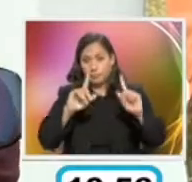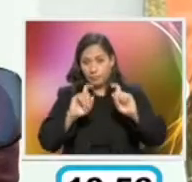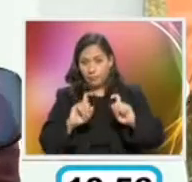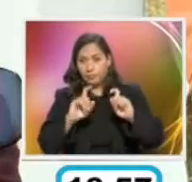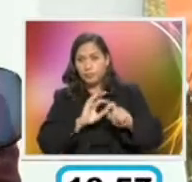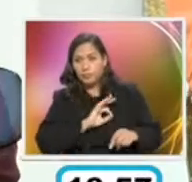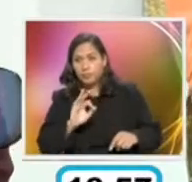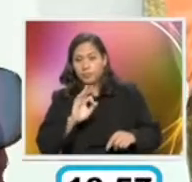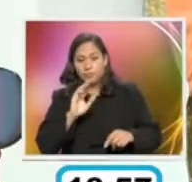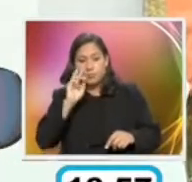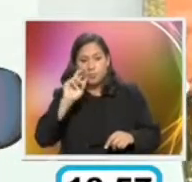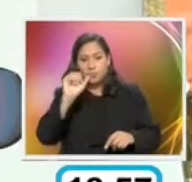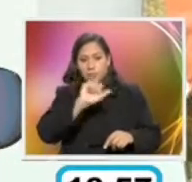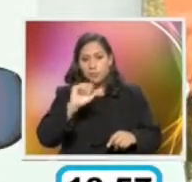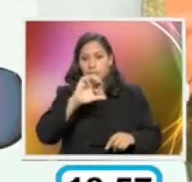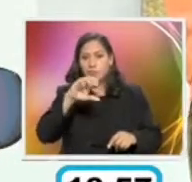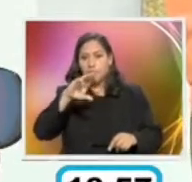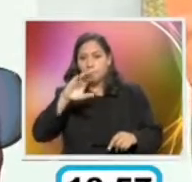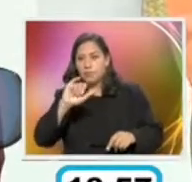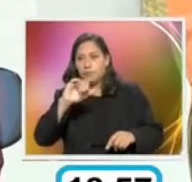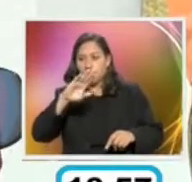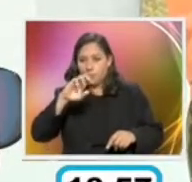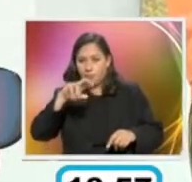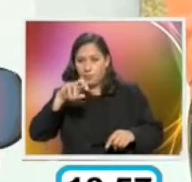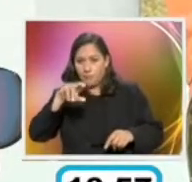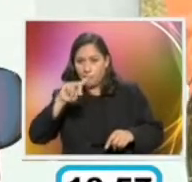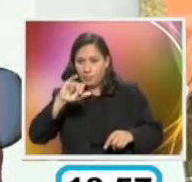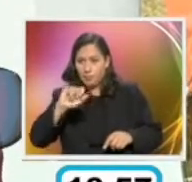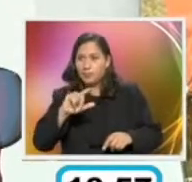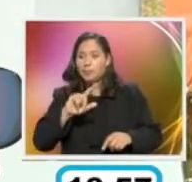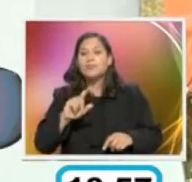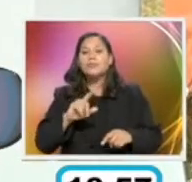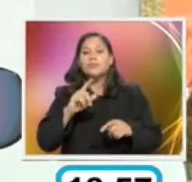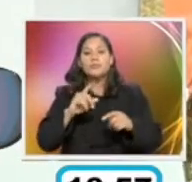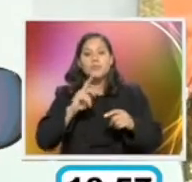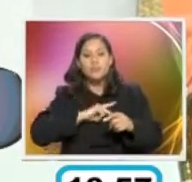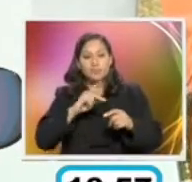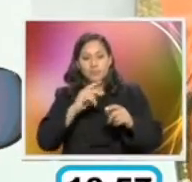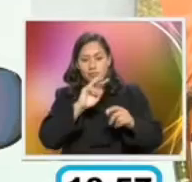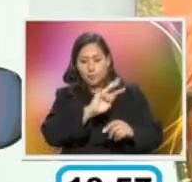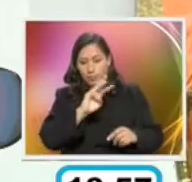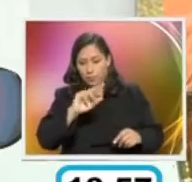pueden seguir como @cumbiabenavides. En nuestra página oficial